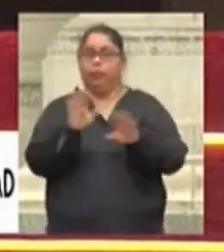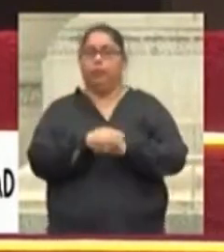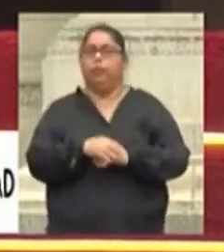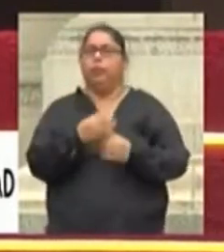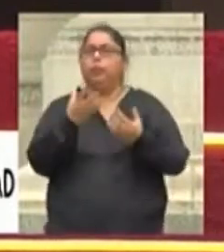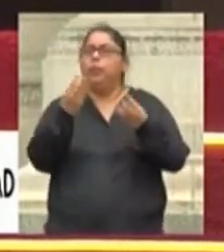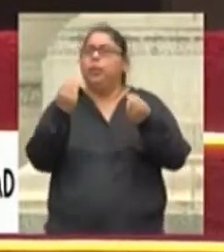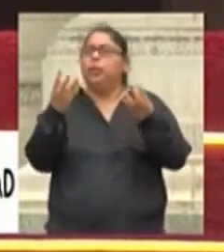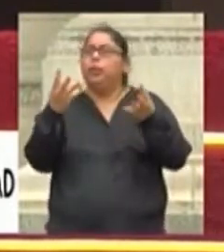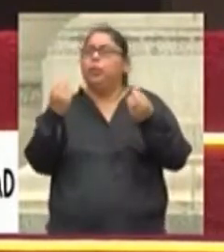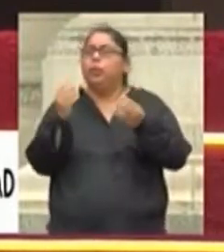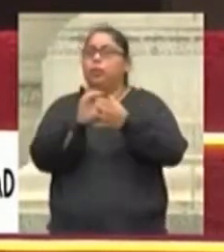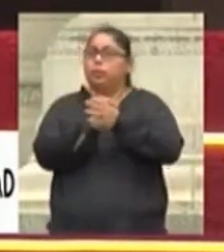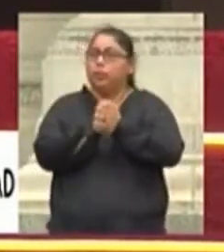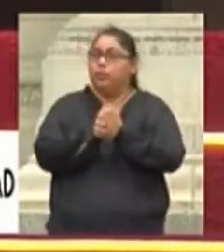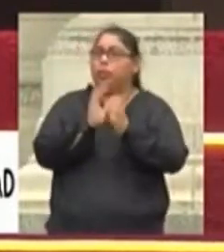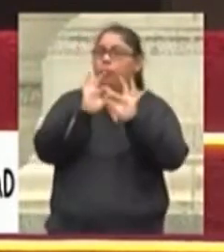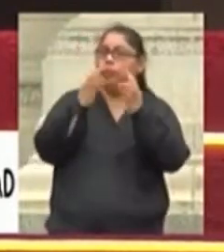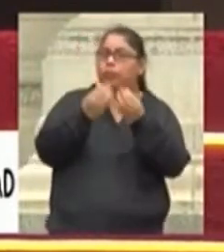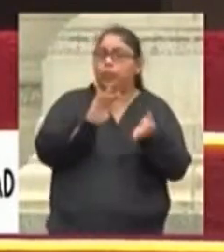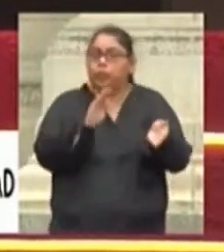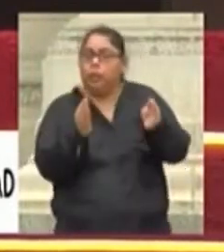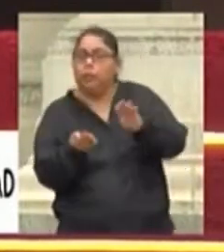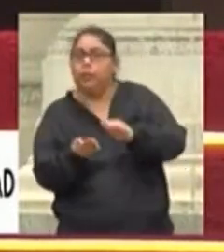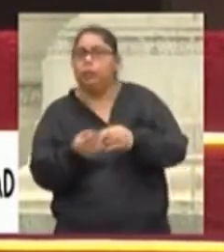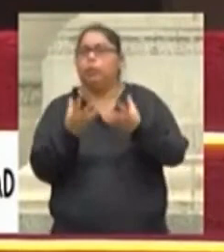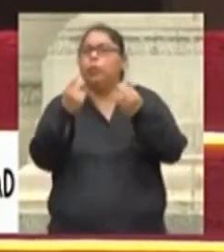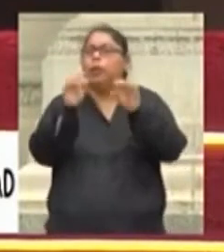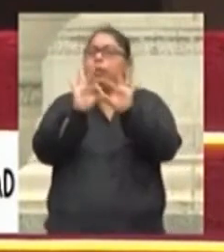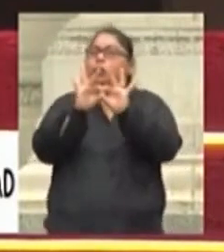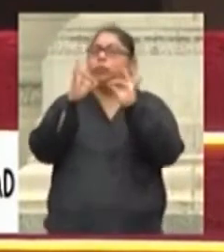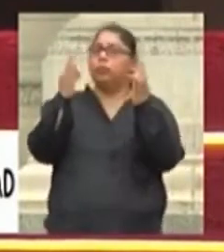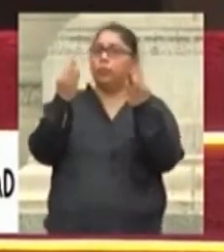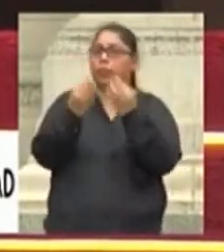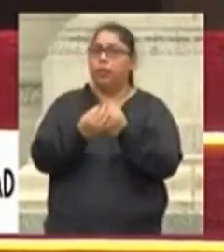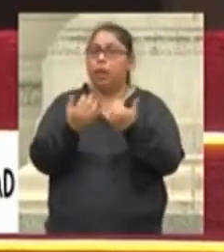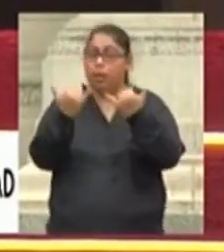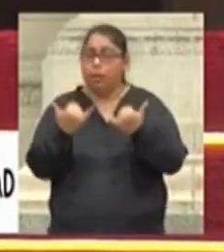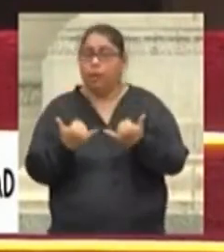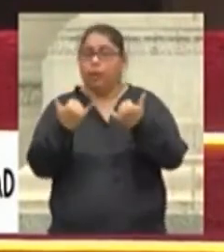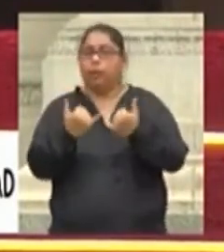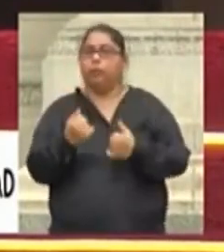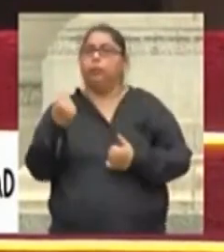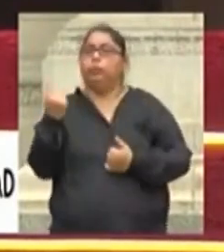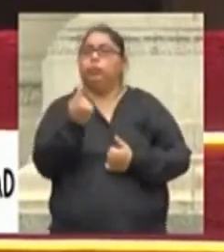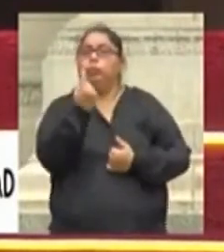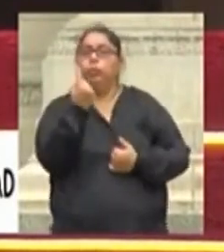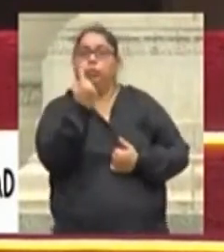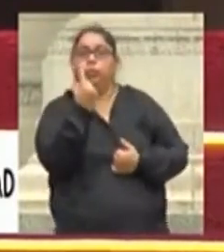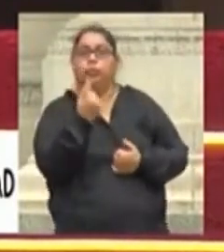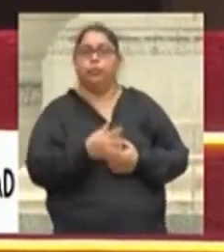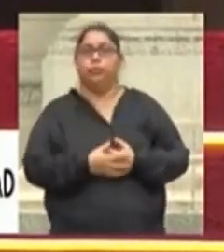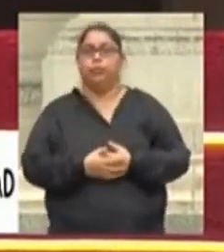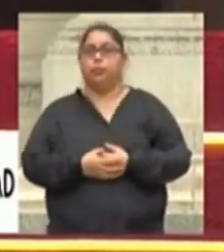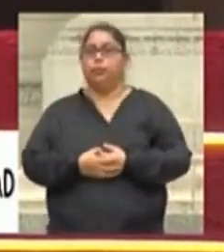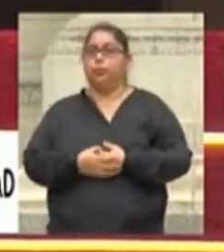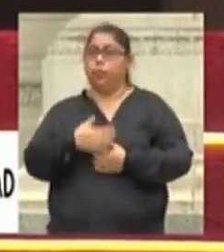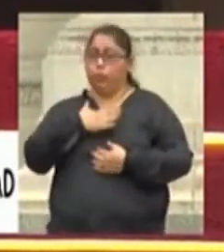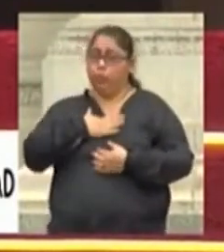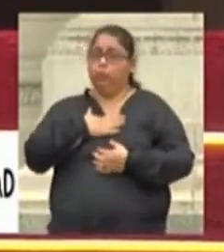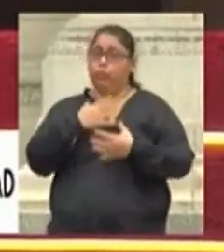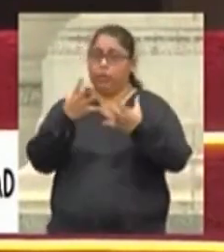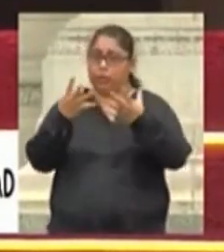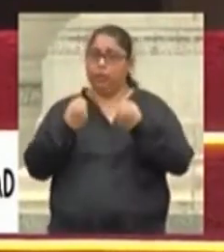miren cuántos compañeros hermanos hemos perdido cuántas familias hoy han quedado en la orfandad